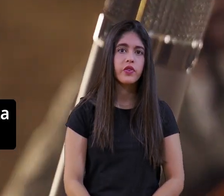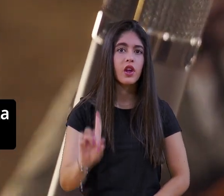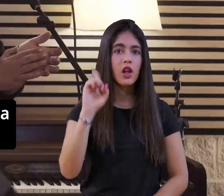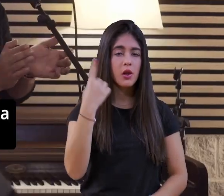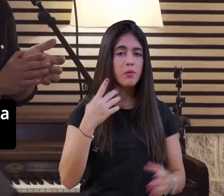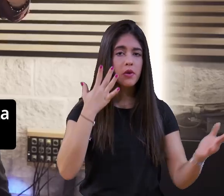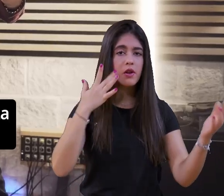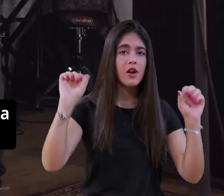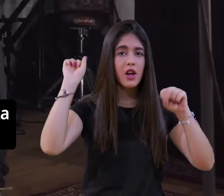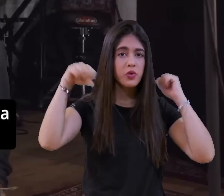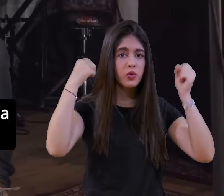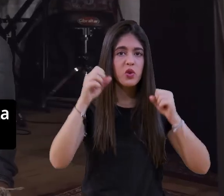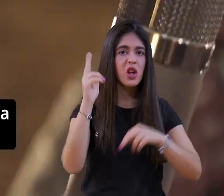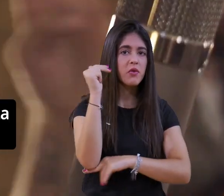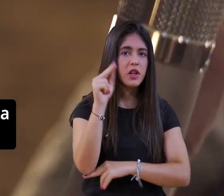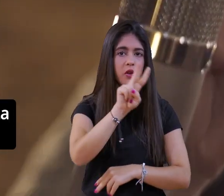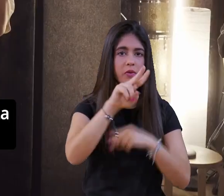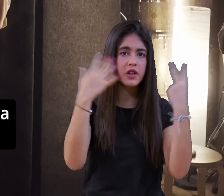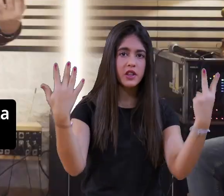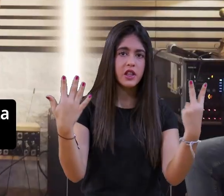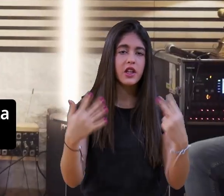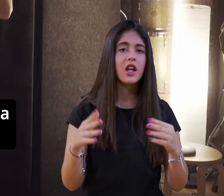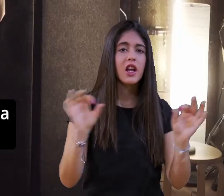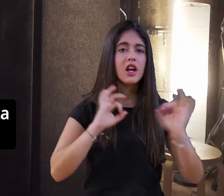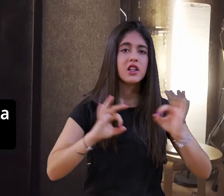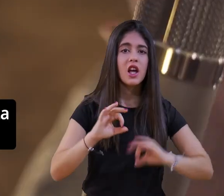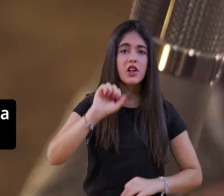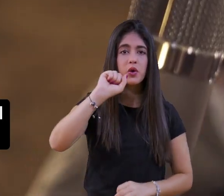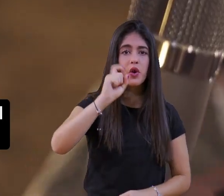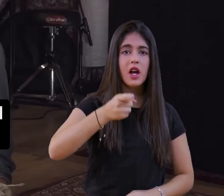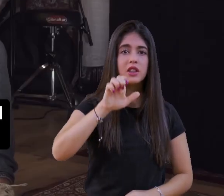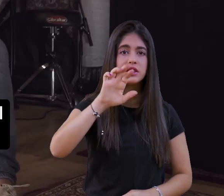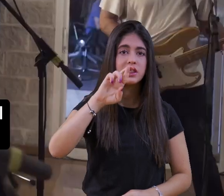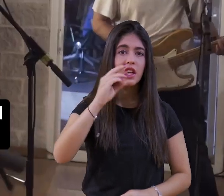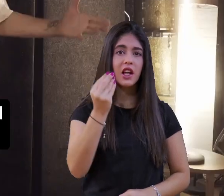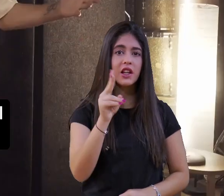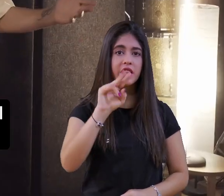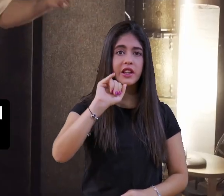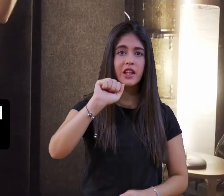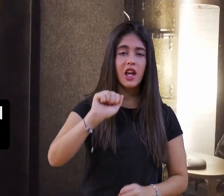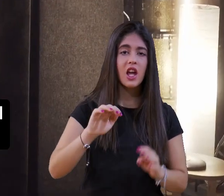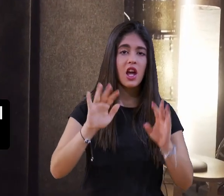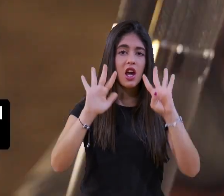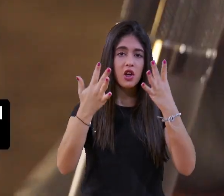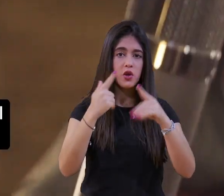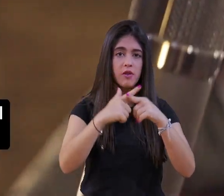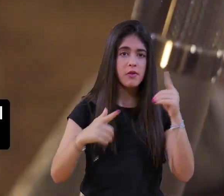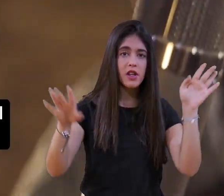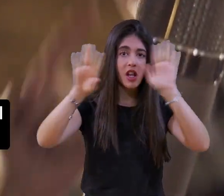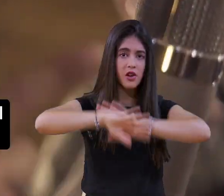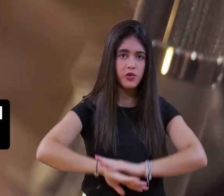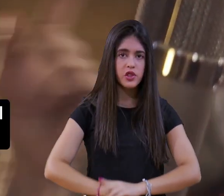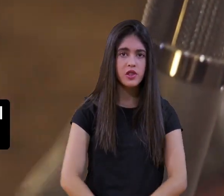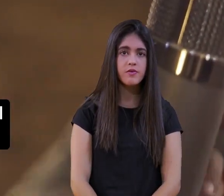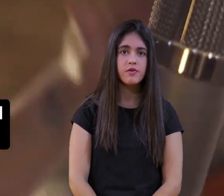La primera actuación será el viernes 27 en el Teatro de la Serquía, a partir de las nueve y media de la noche, a cargo del artista de Jerez,